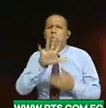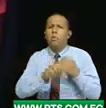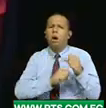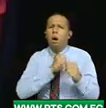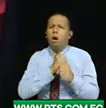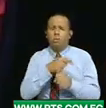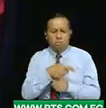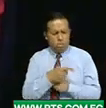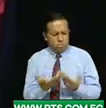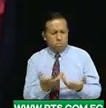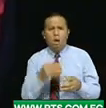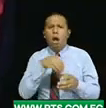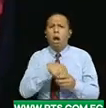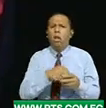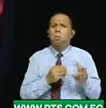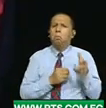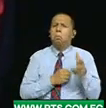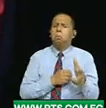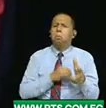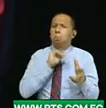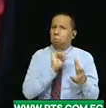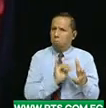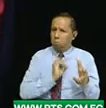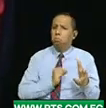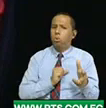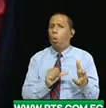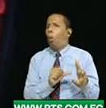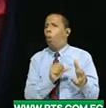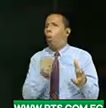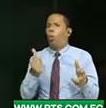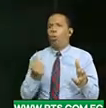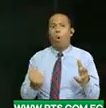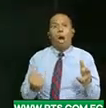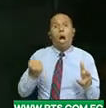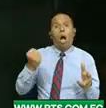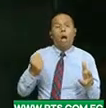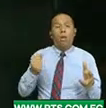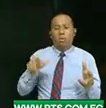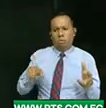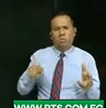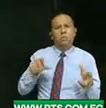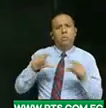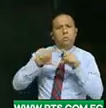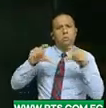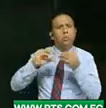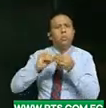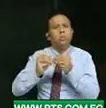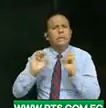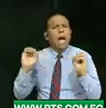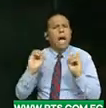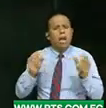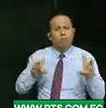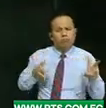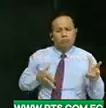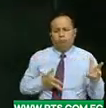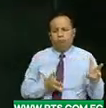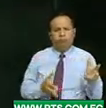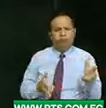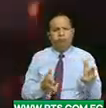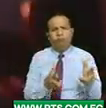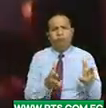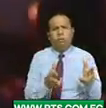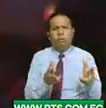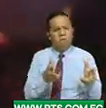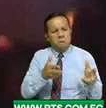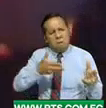encontraba estacionado en el sitio, cuando de pronto desconocidos en un automotor sin placas llegaron y le propinaron varios